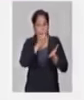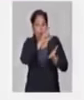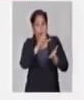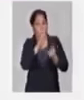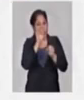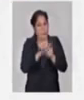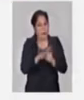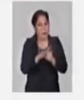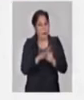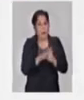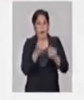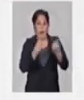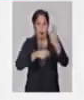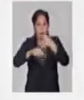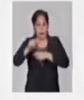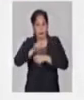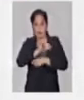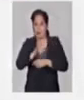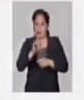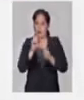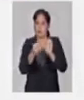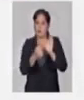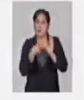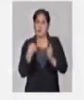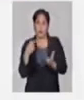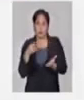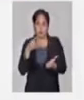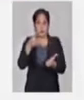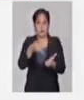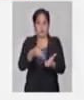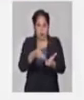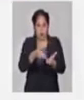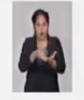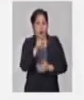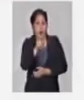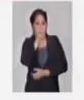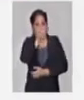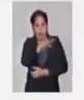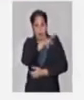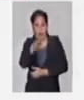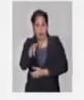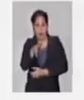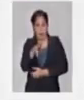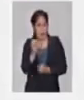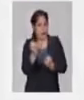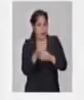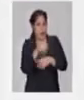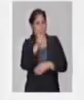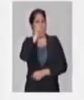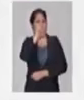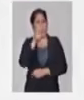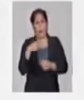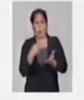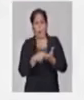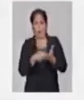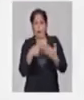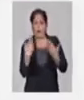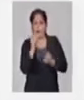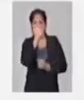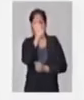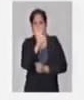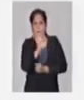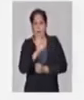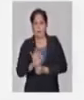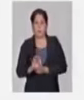iniciemos la venta de la canasta familiar normal. Usted llega como consumidor y va a tener de forma transparente cuáles son los precios de todos